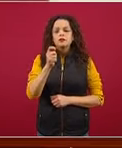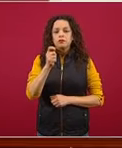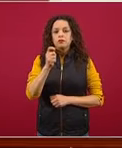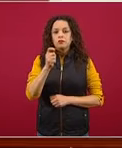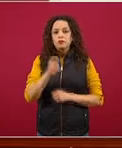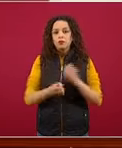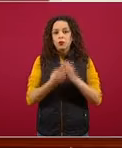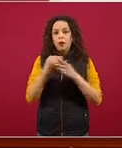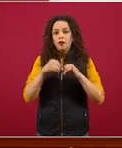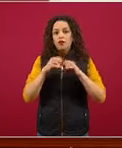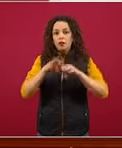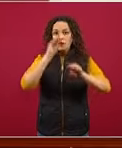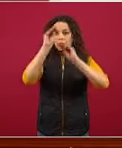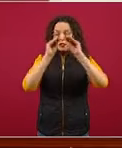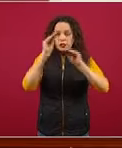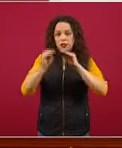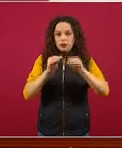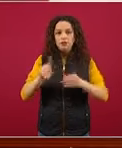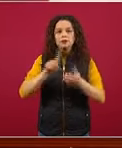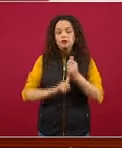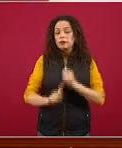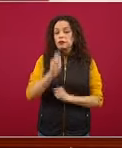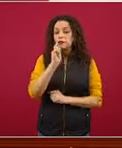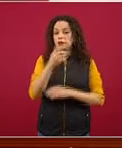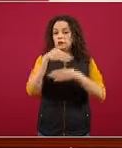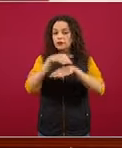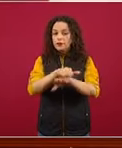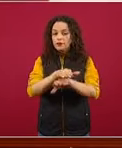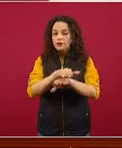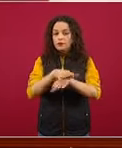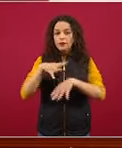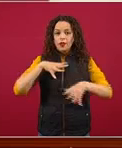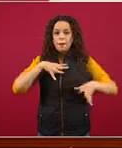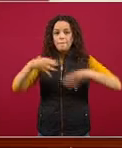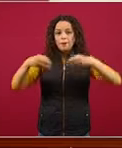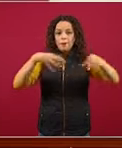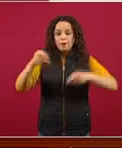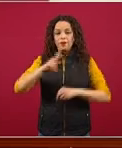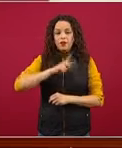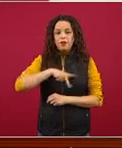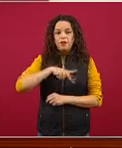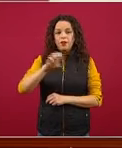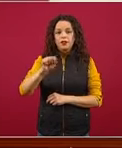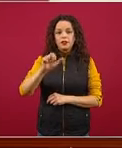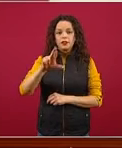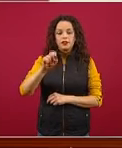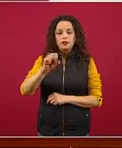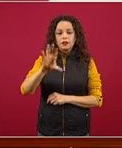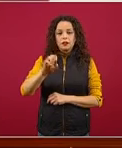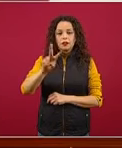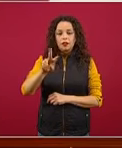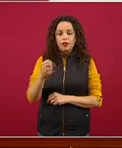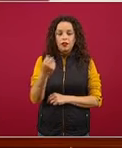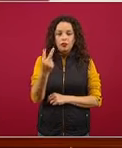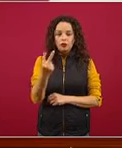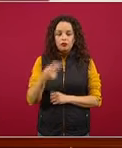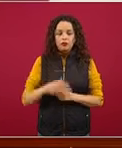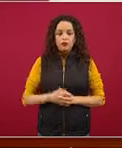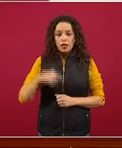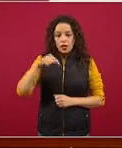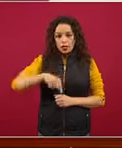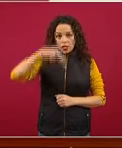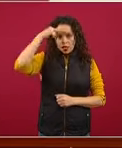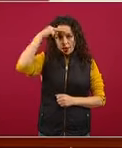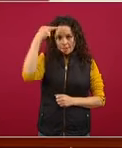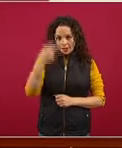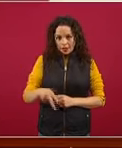epidemiológico de la epidemia causada por el virus SARS-CoV-2 en nuestro